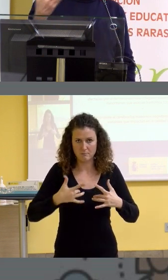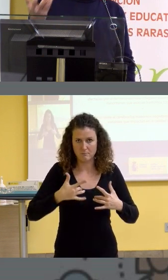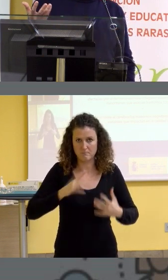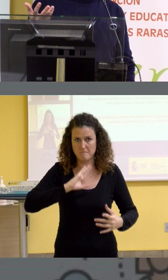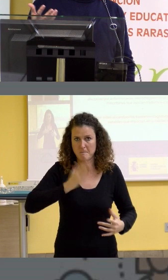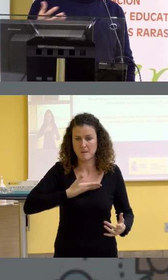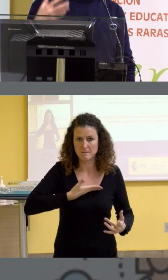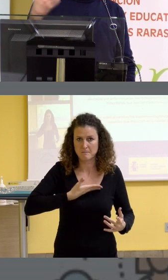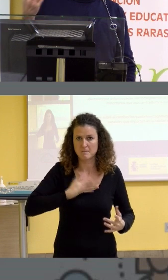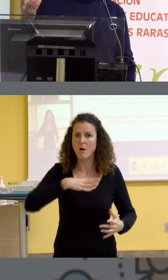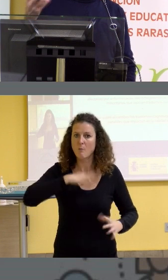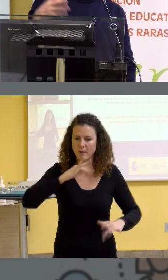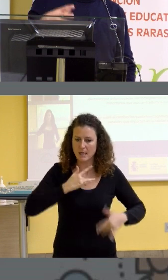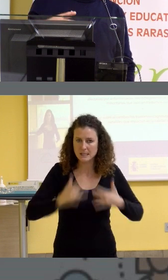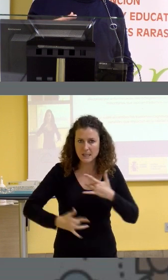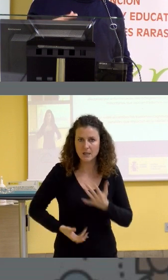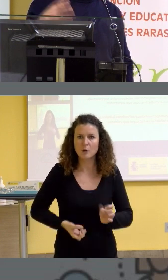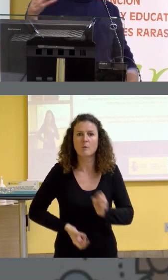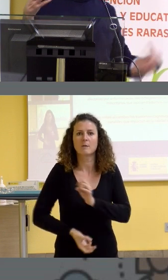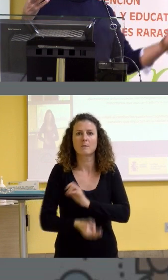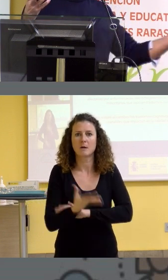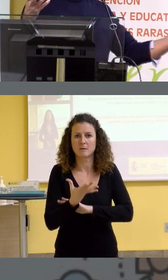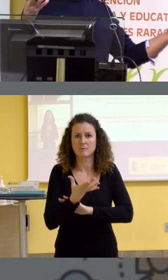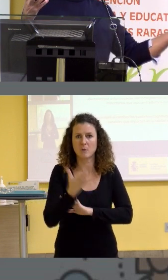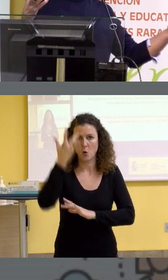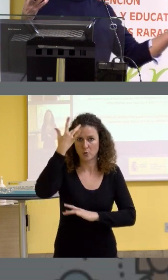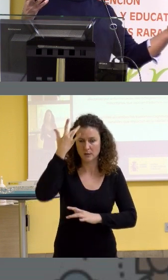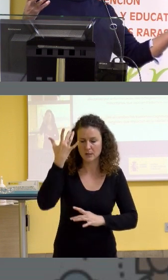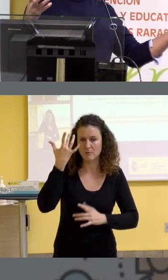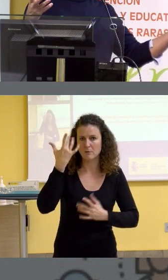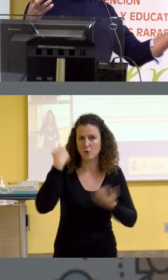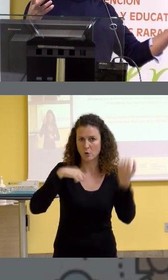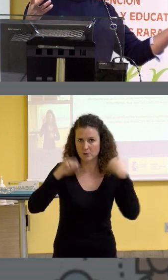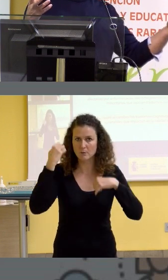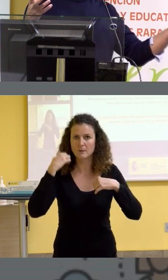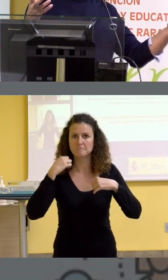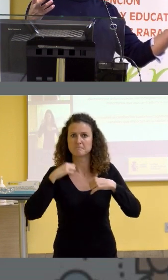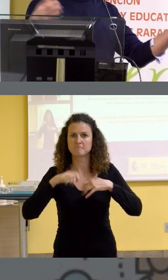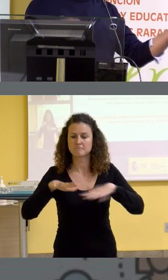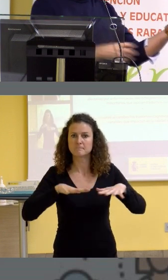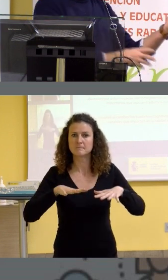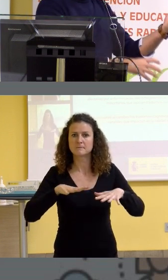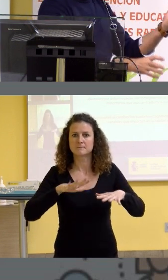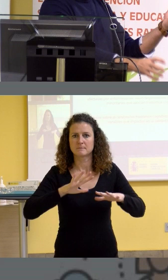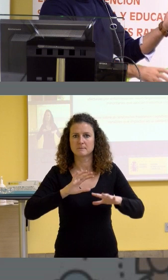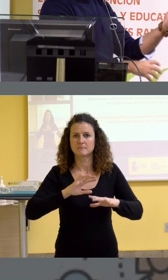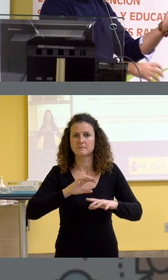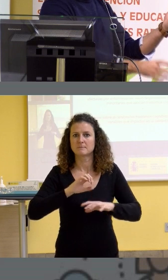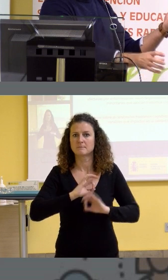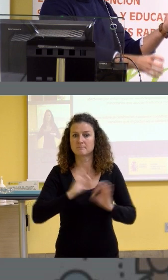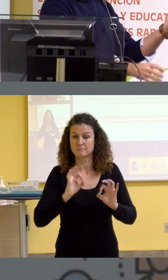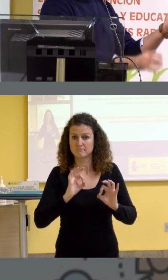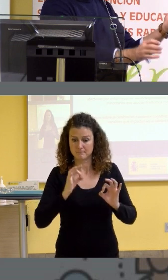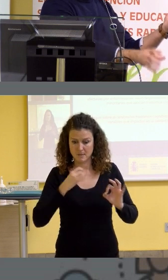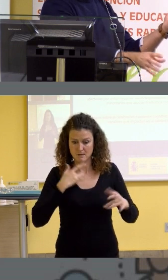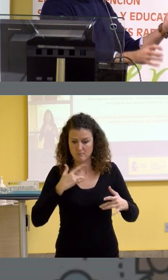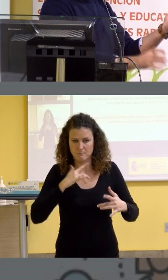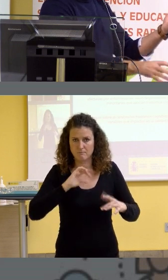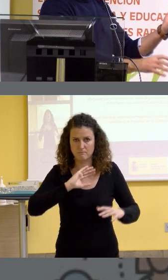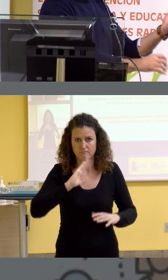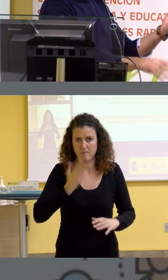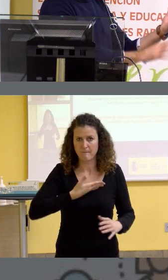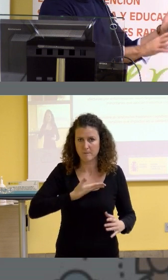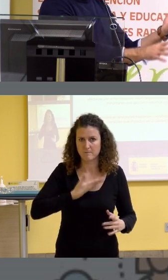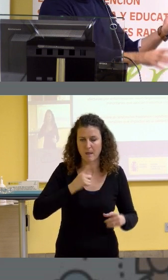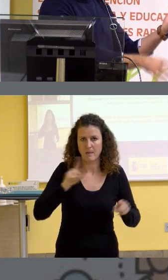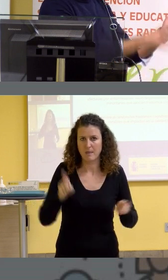o múltiples síntomas, cognitivos y conductuales. La causa está en que esto se ha estropeado, por distintos motivos, genéticos A,